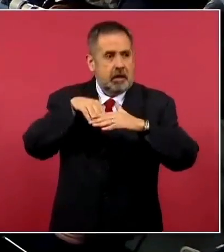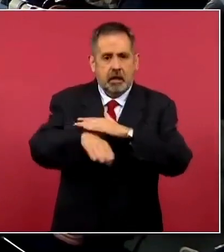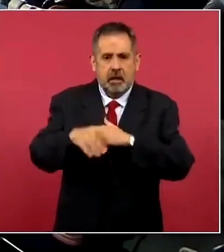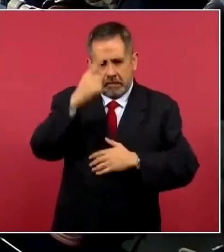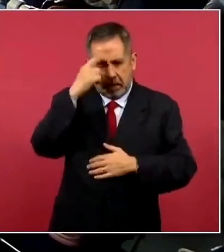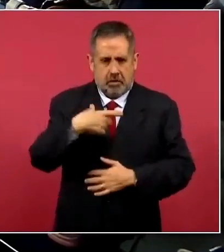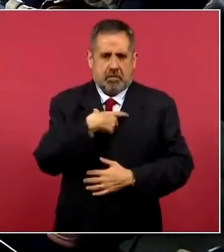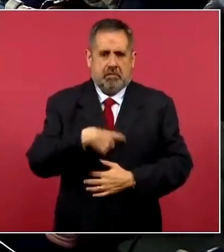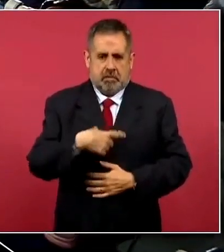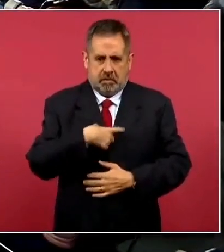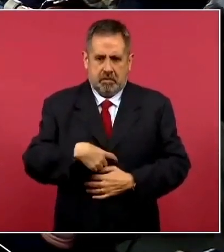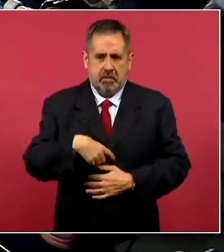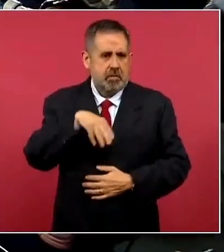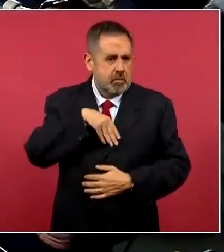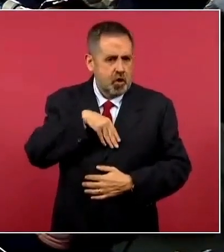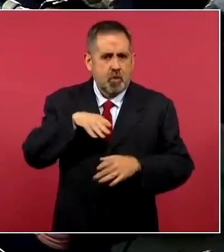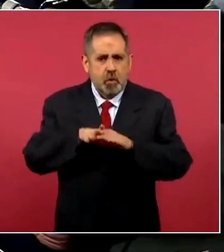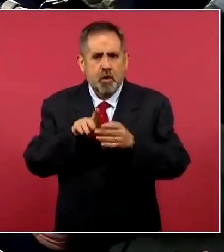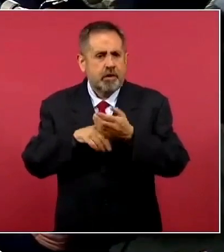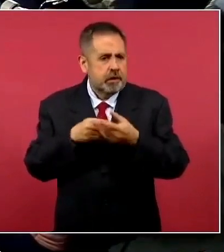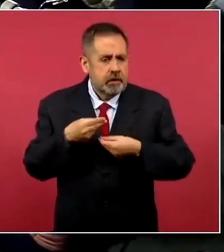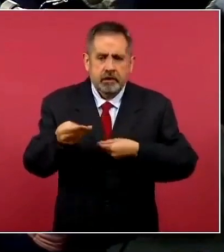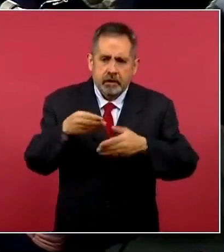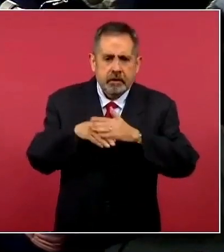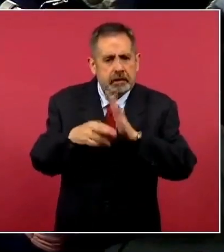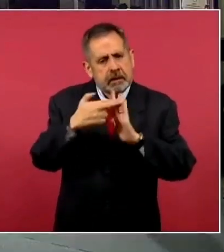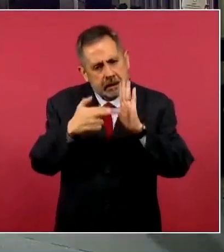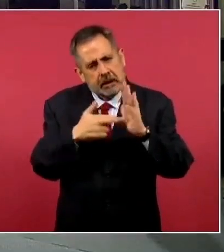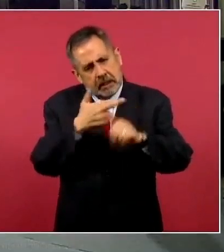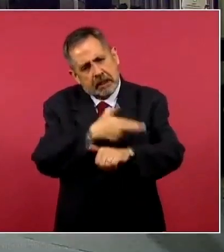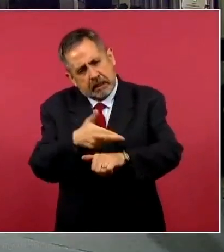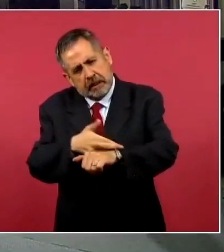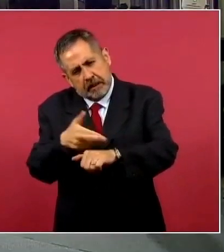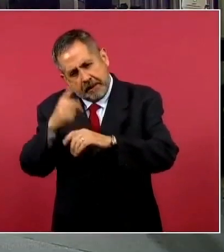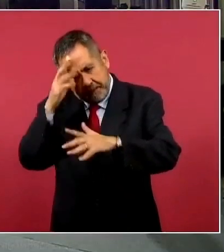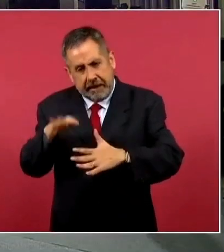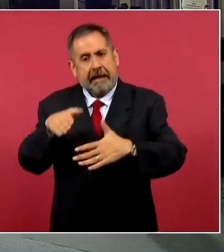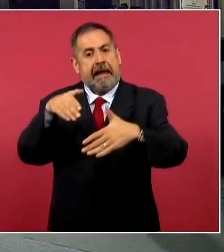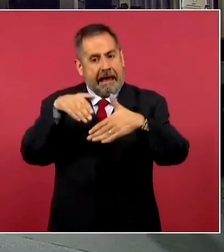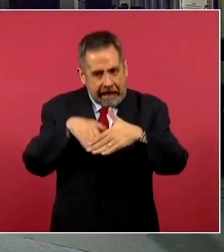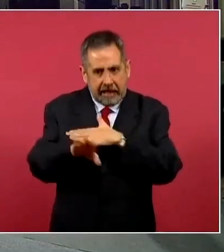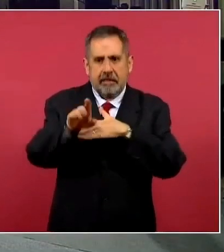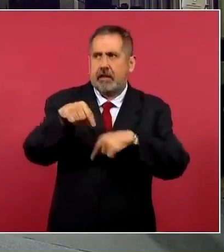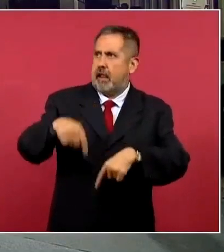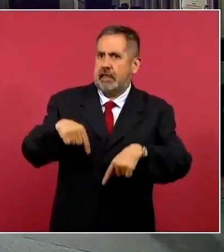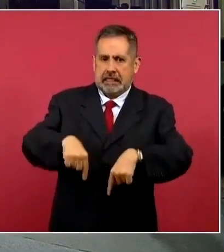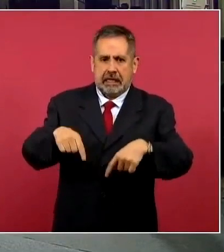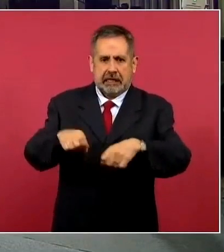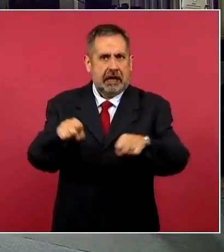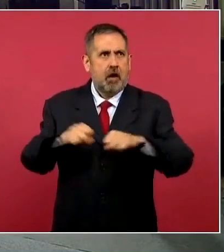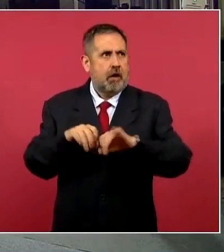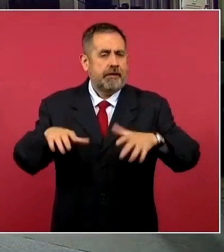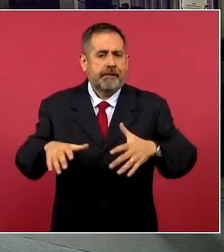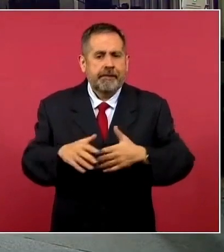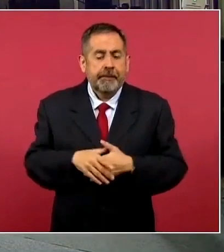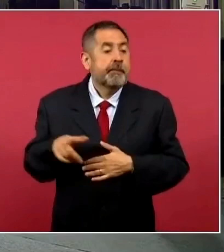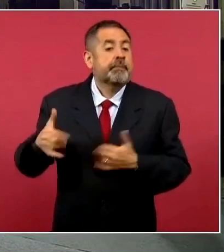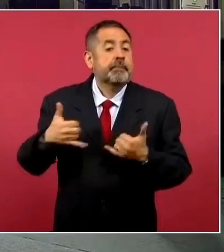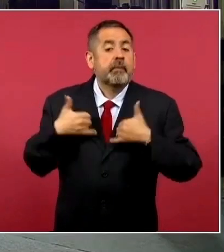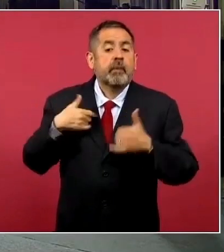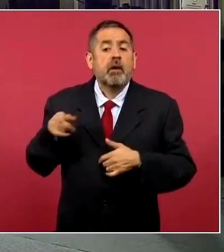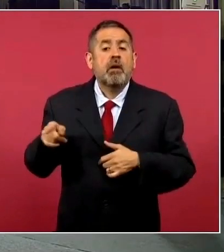nos acreditan, pues tenemos todo un proceso para poder ingresar aquí a Salón Tesorería. Y bueno, el muchacho dice,